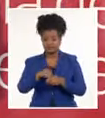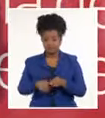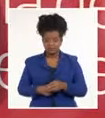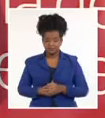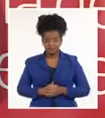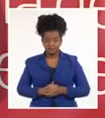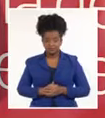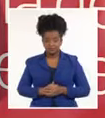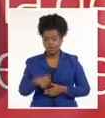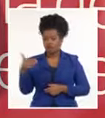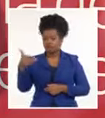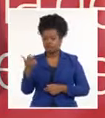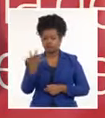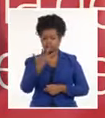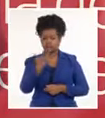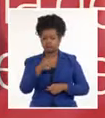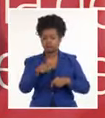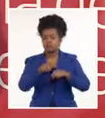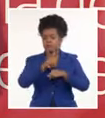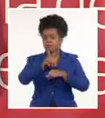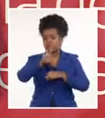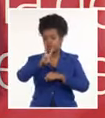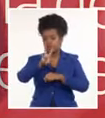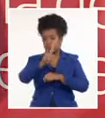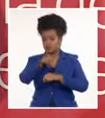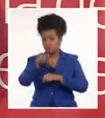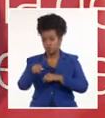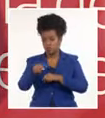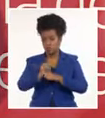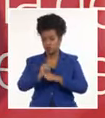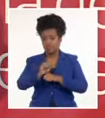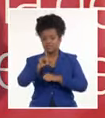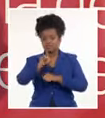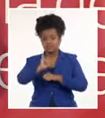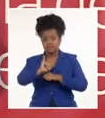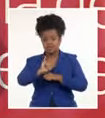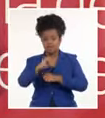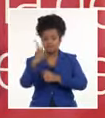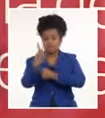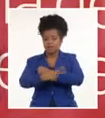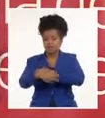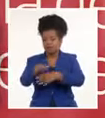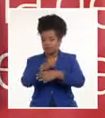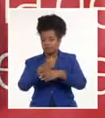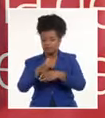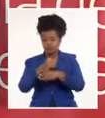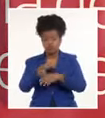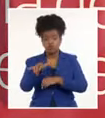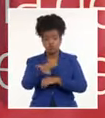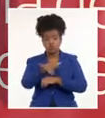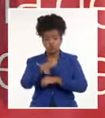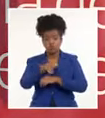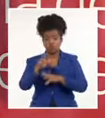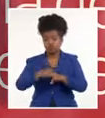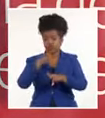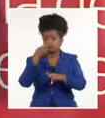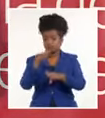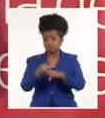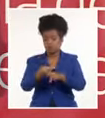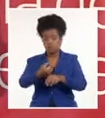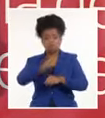Están presentes 23 corresponsales de 16 medios de 13 países, así como representantes de medios de